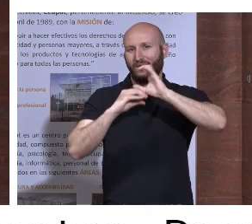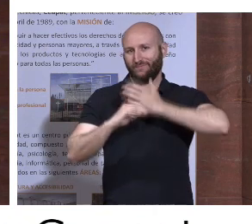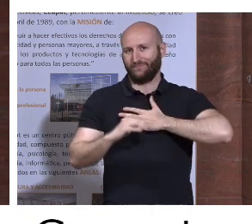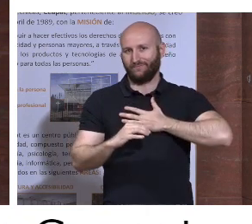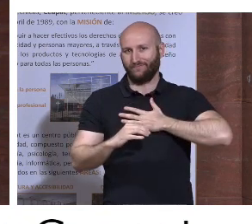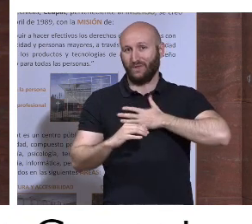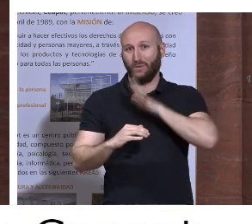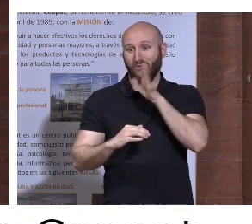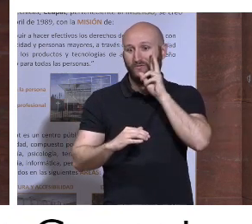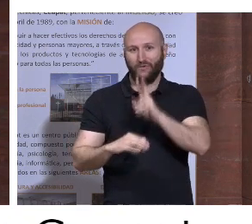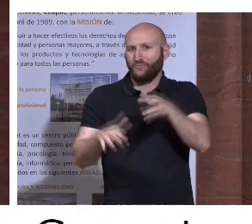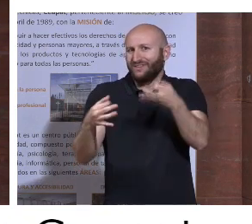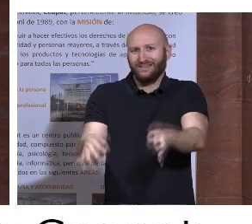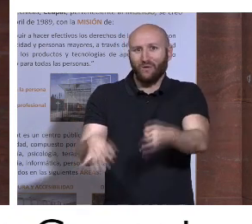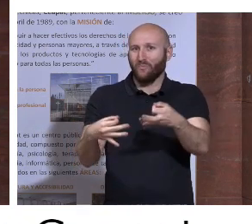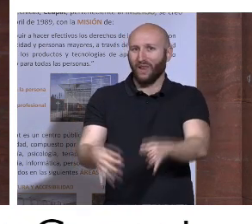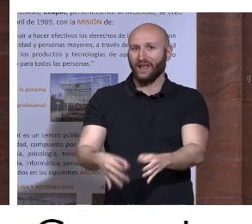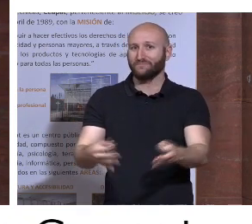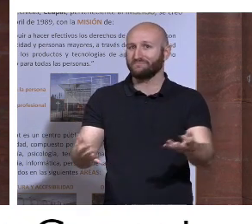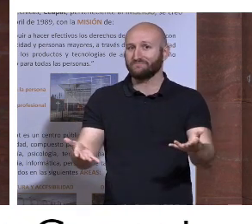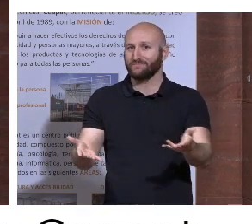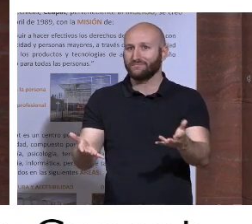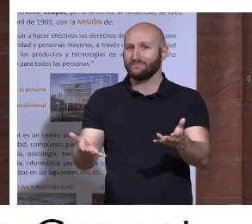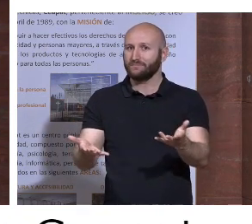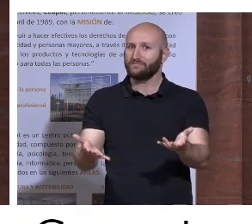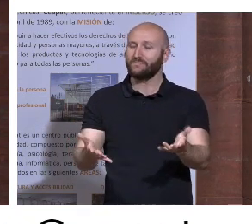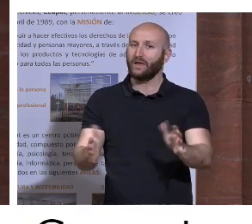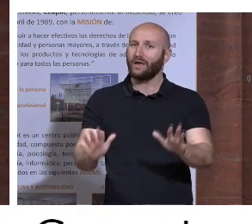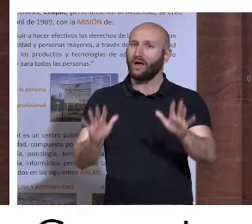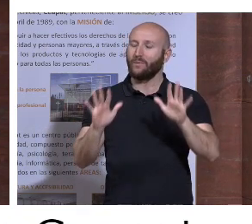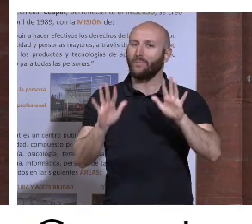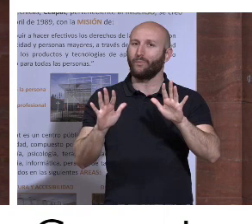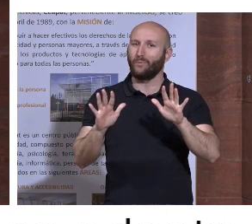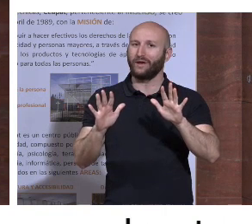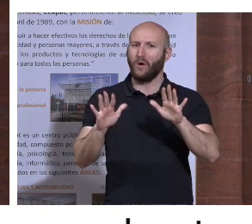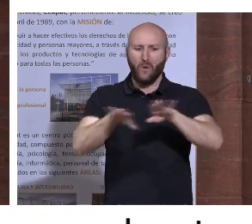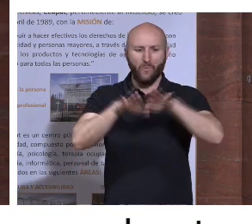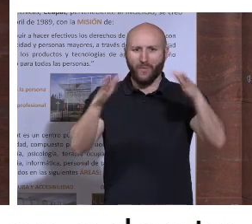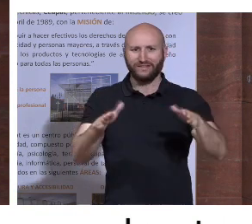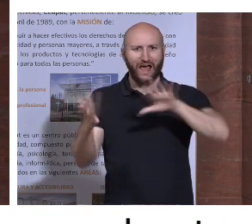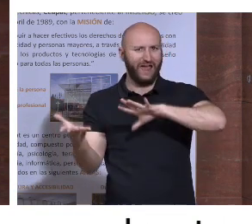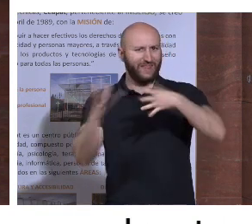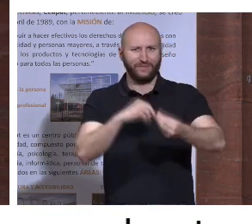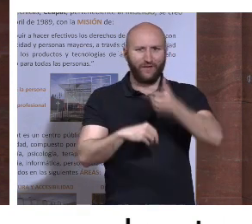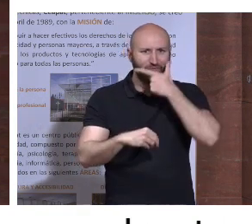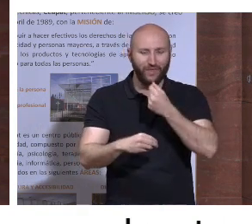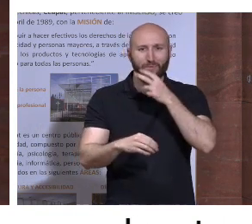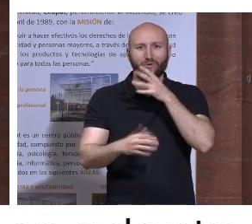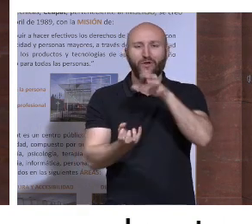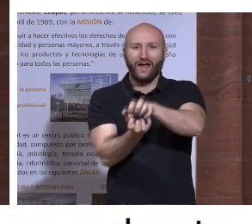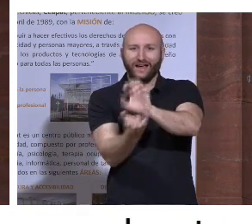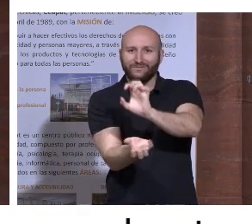muy simple, se adapta a cualquier mesa, tiene abajo un gato metálico